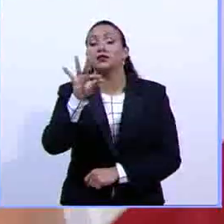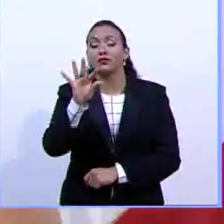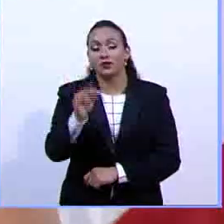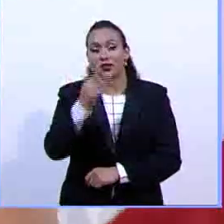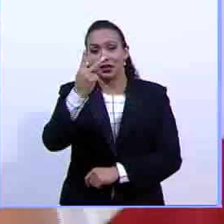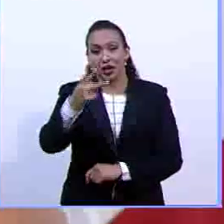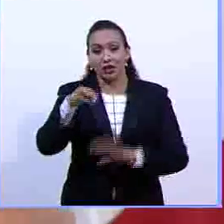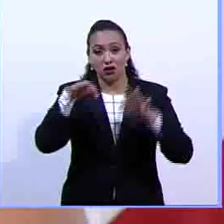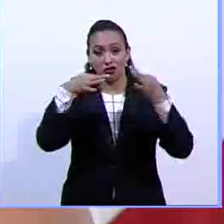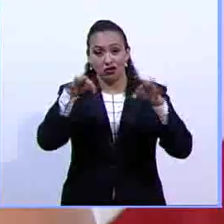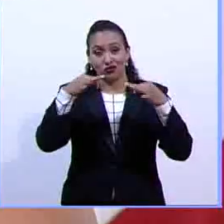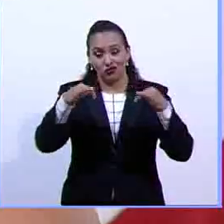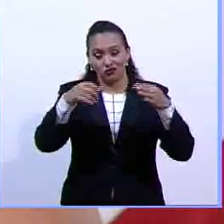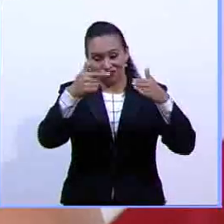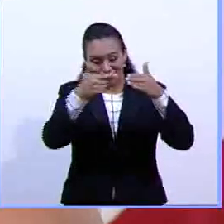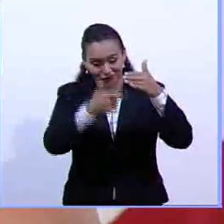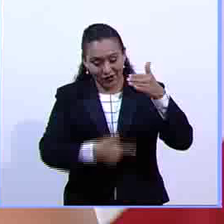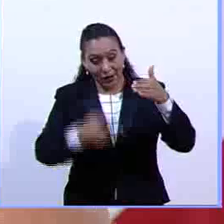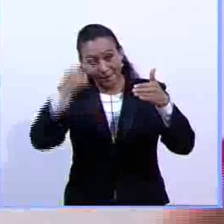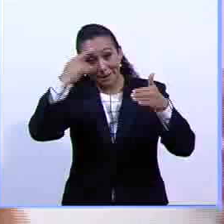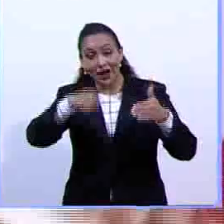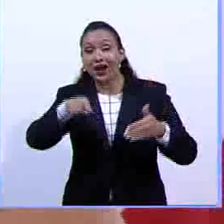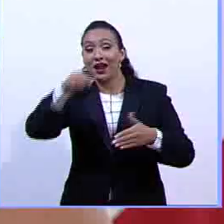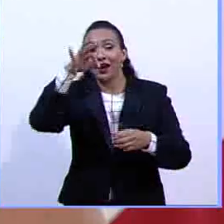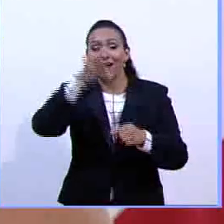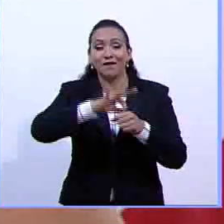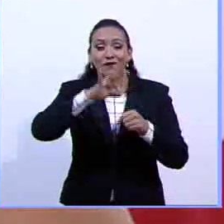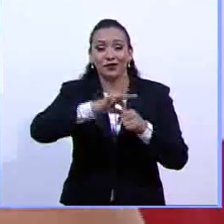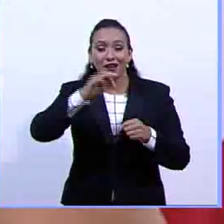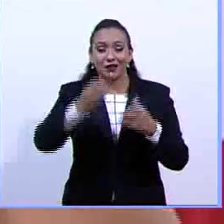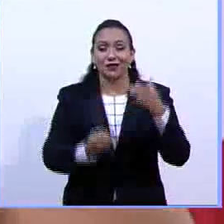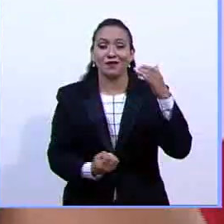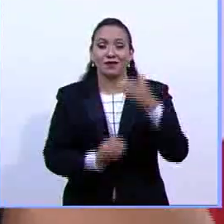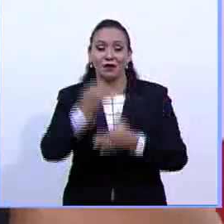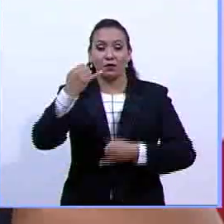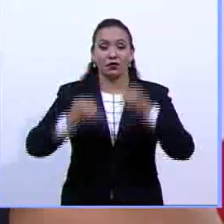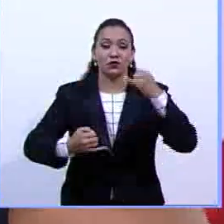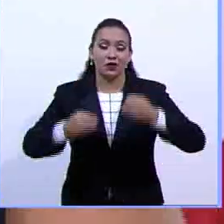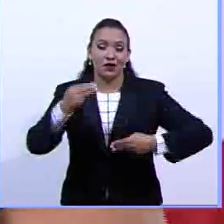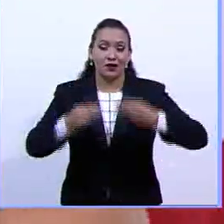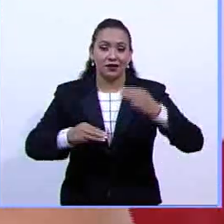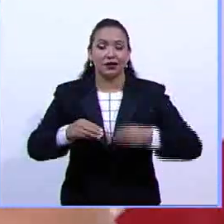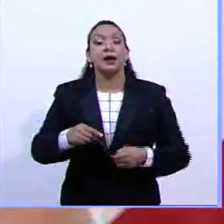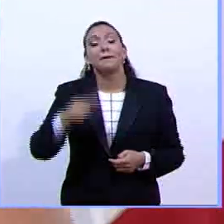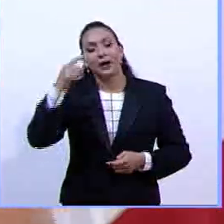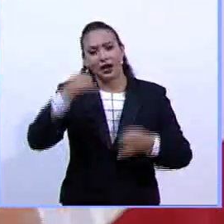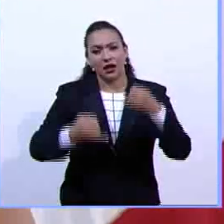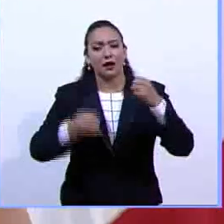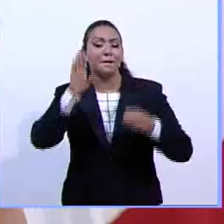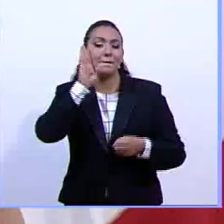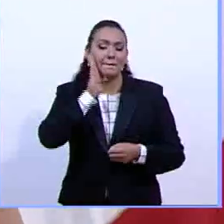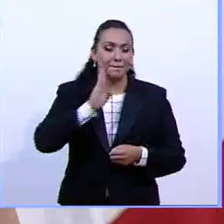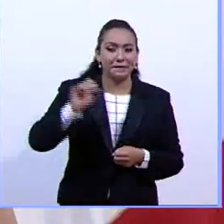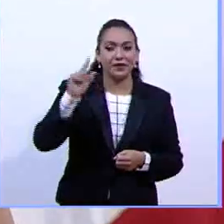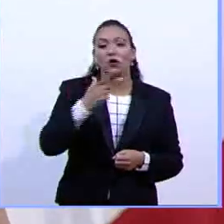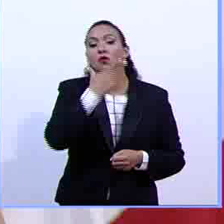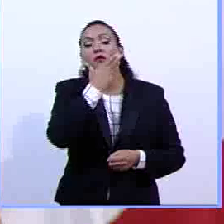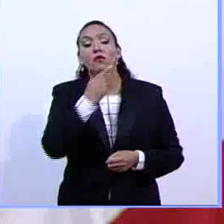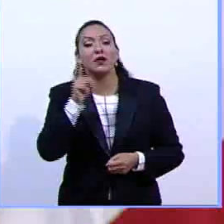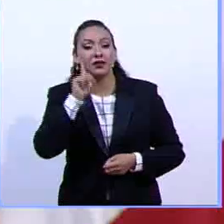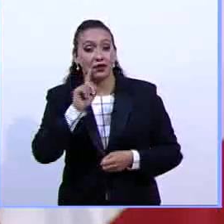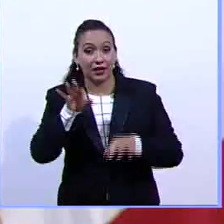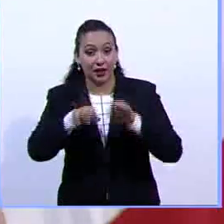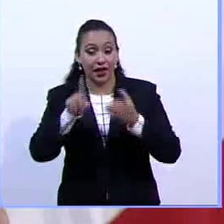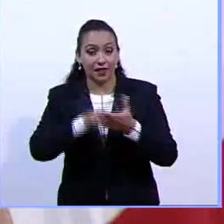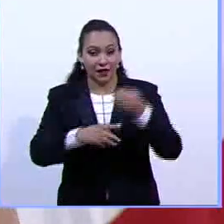602.387.442 boletas para las elecciones de ministras y ministros de la Suprema Corte